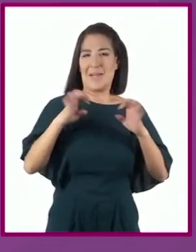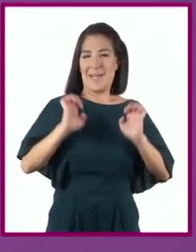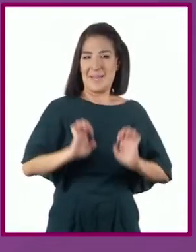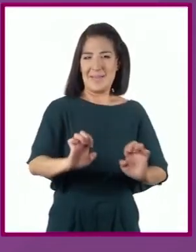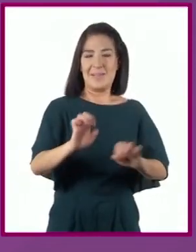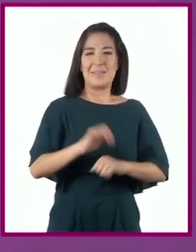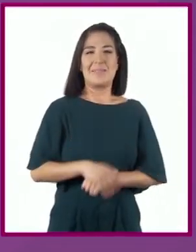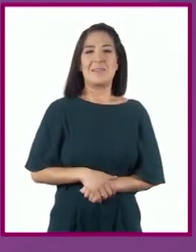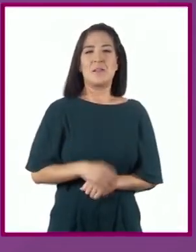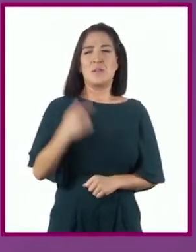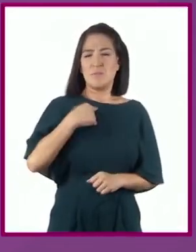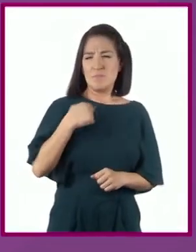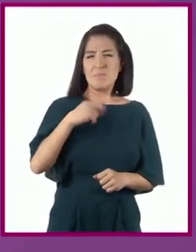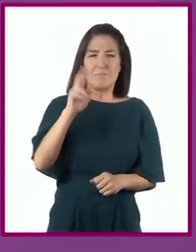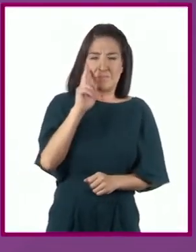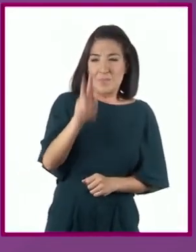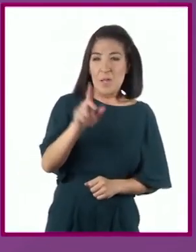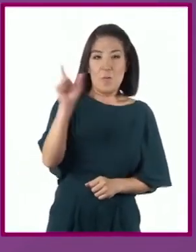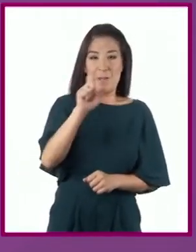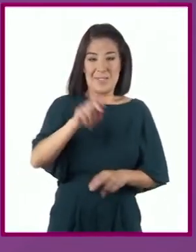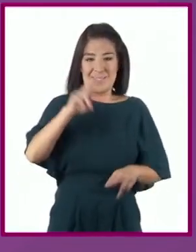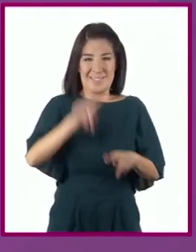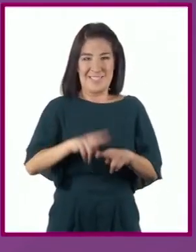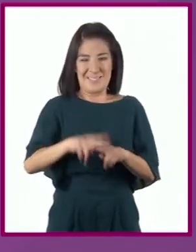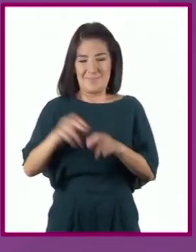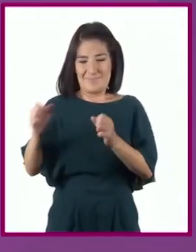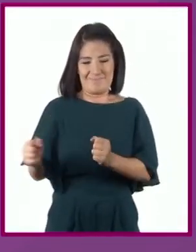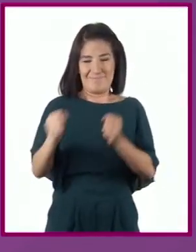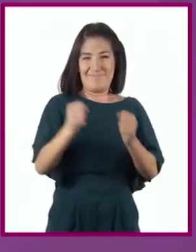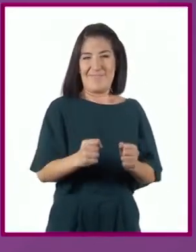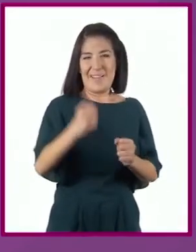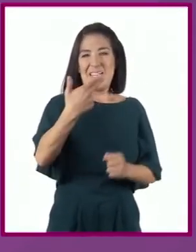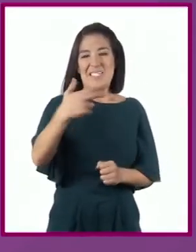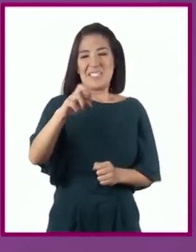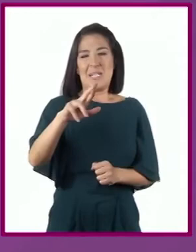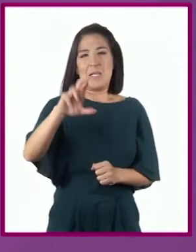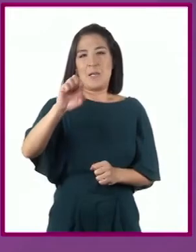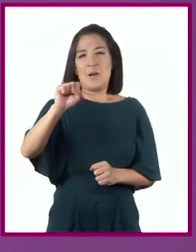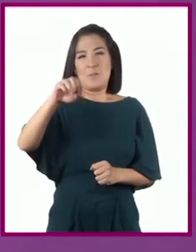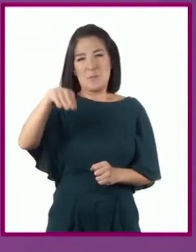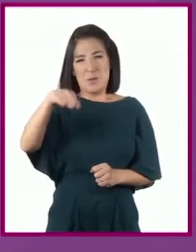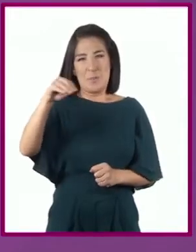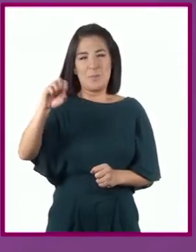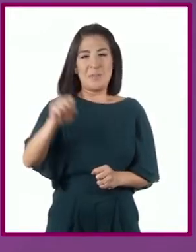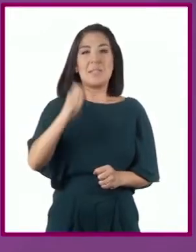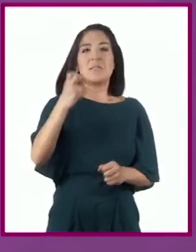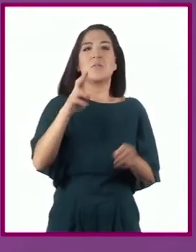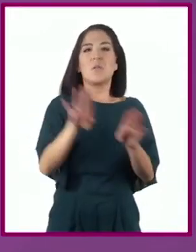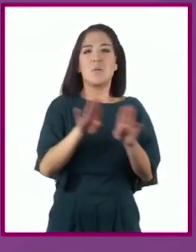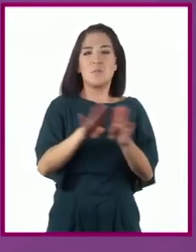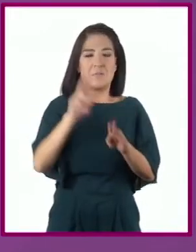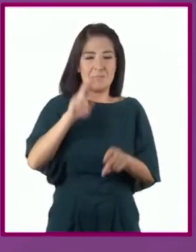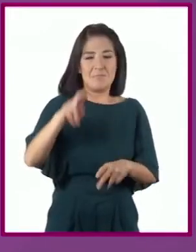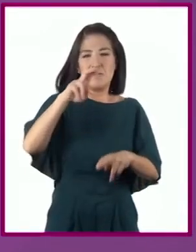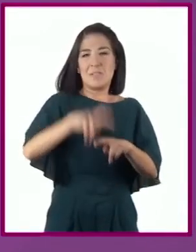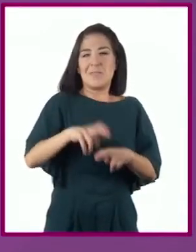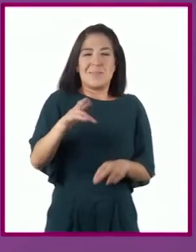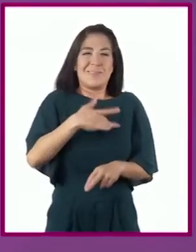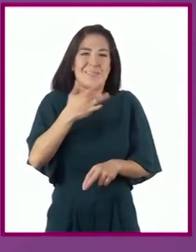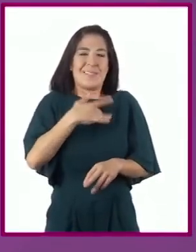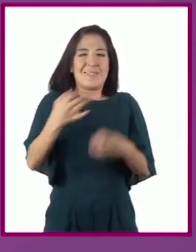Me fijé en que cuando cogió la silla que le tendía a Sherlock Holmes, toda ella era presa de una violenta